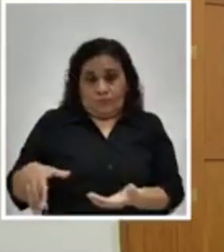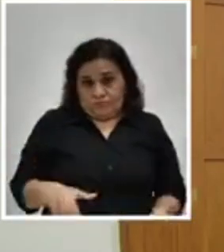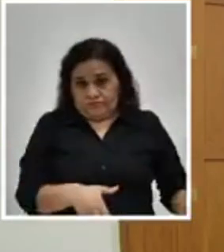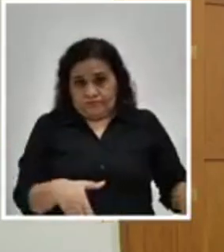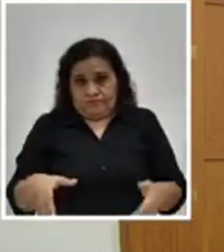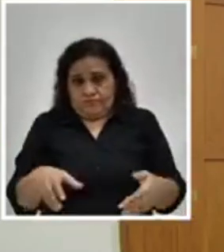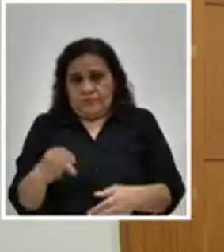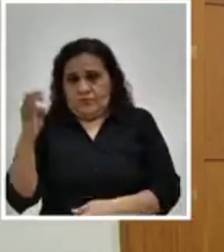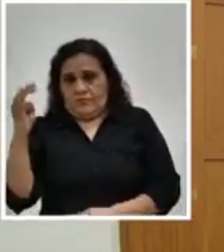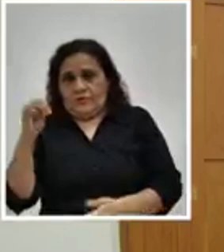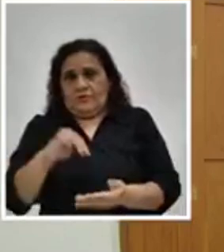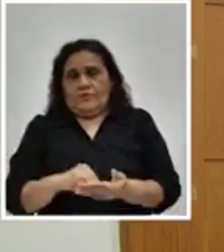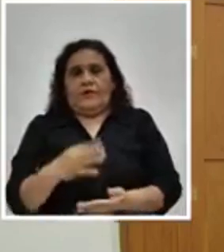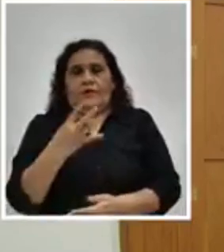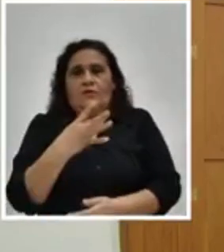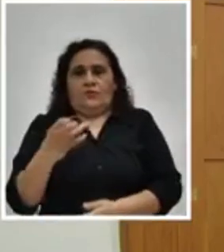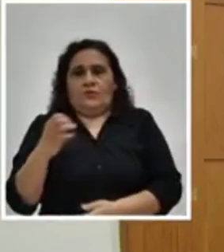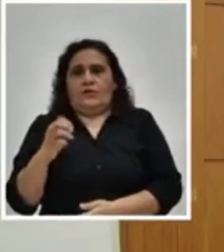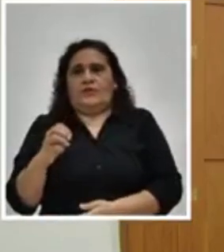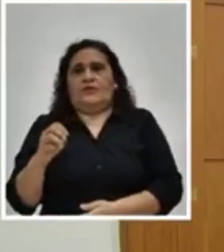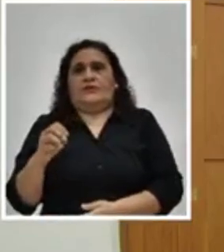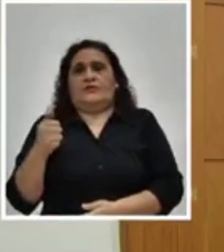de 3.996